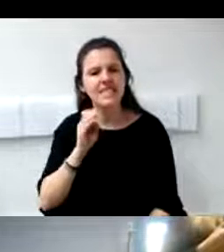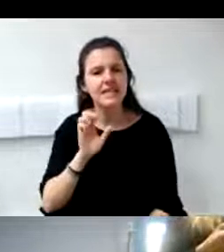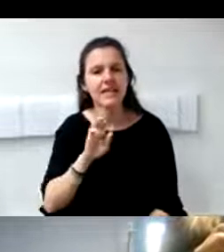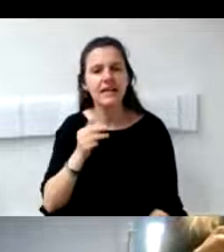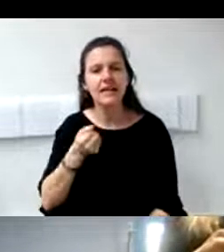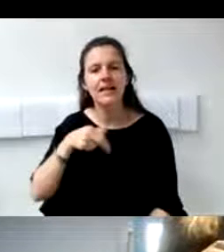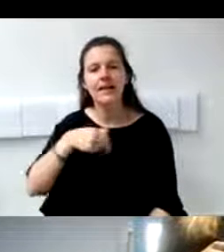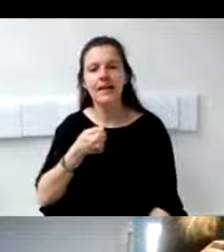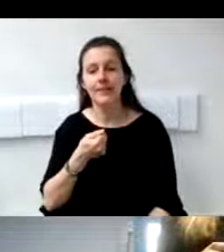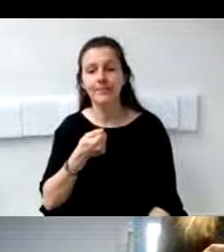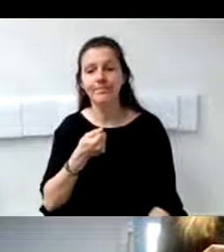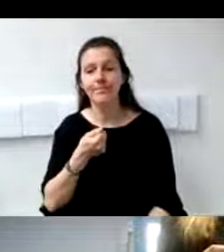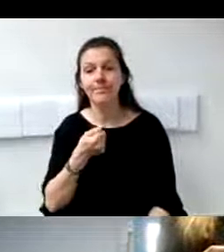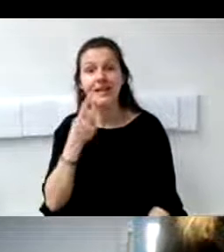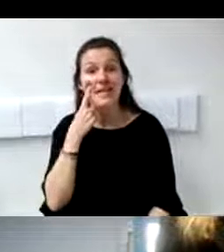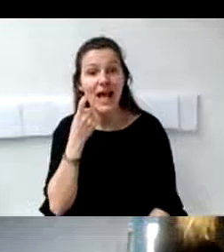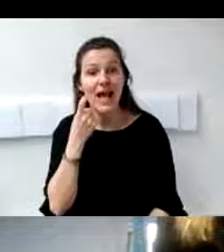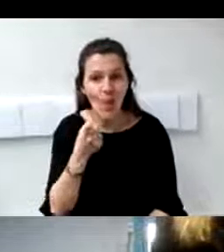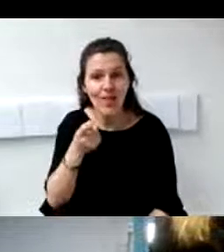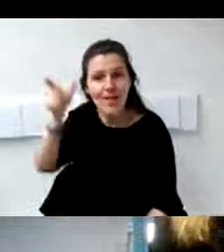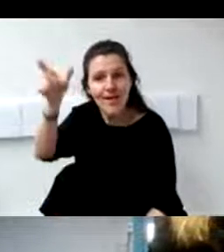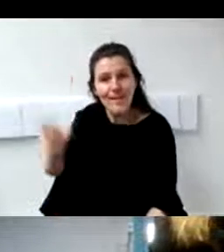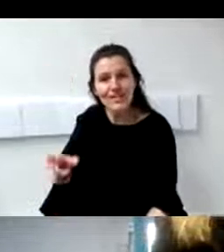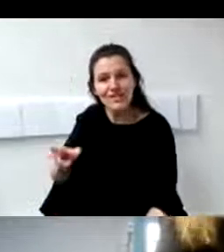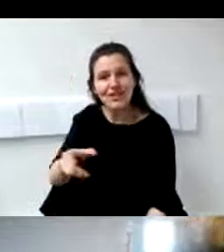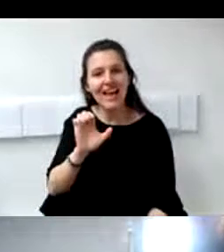cómo es? Erika, ahí va, tendré que mutear Erika.